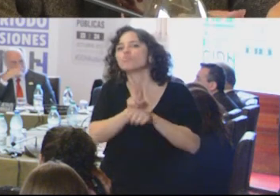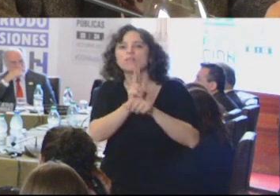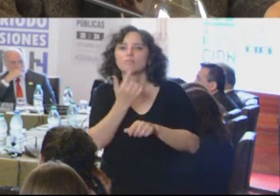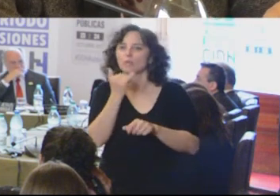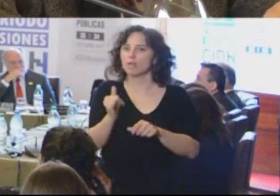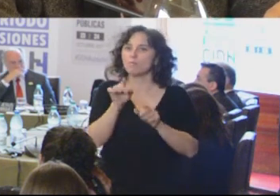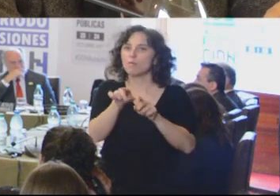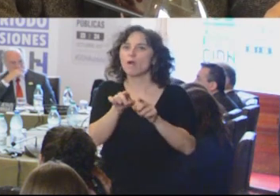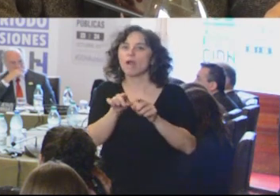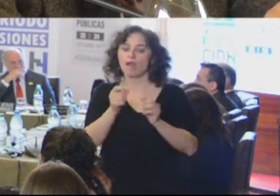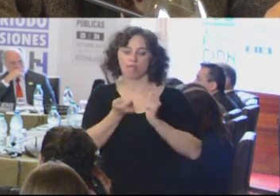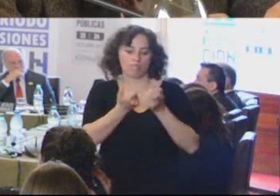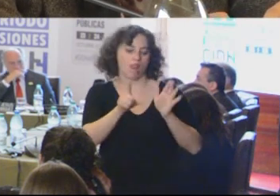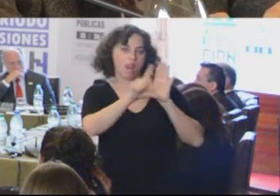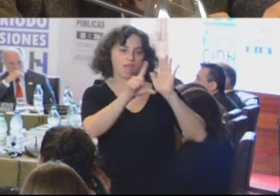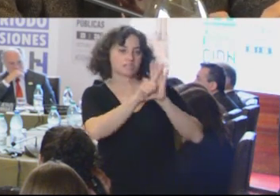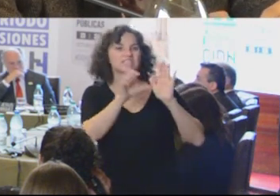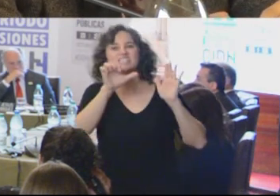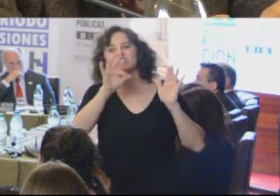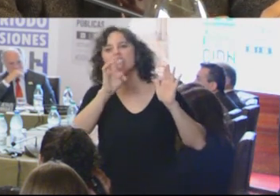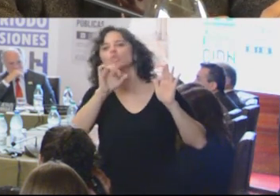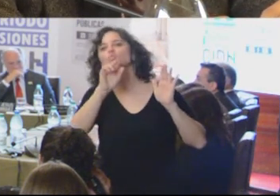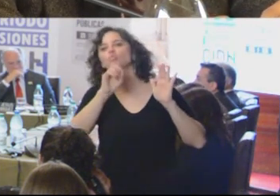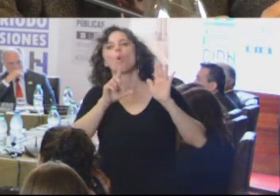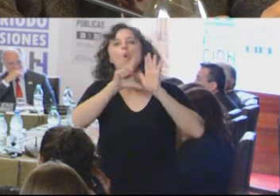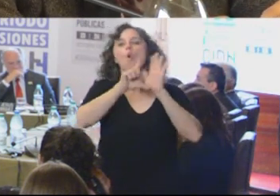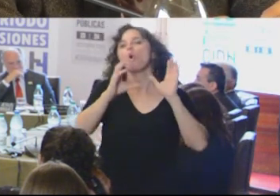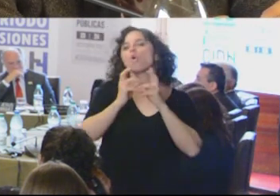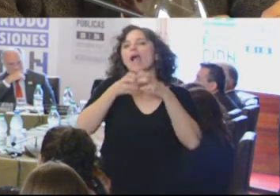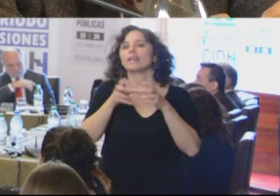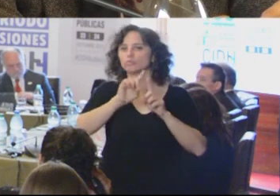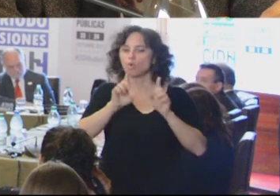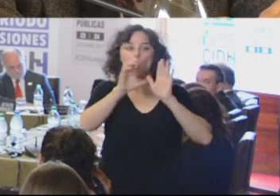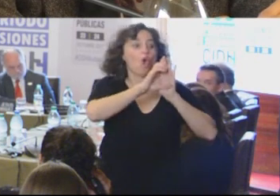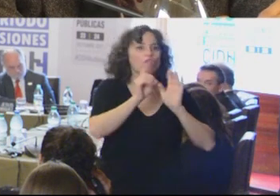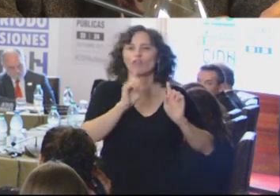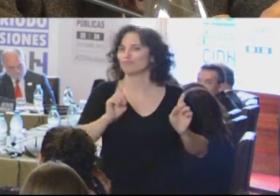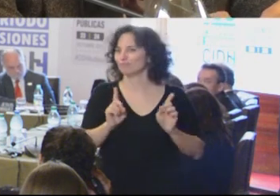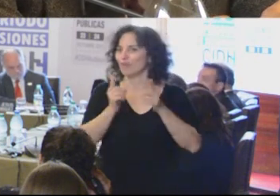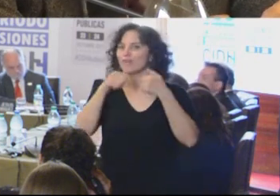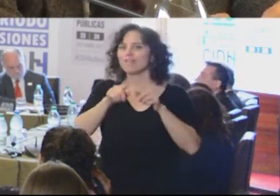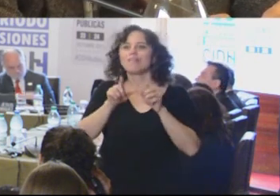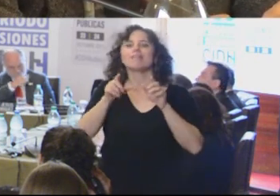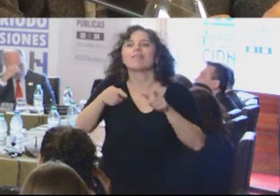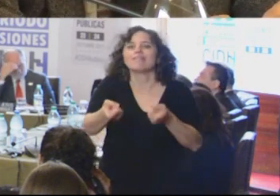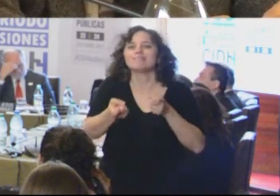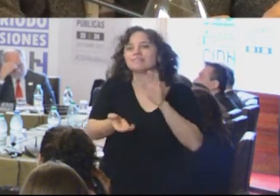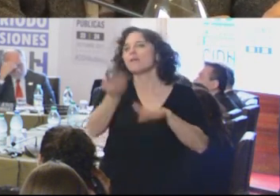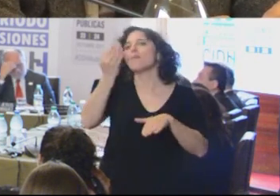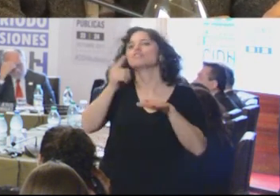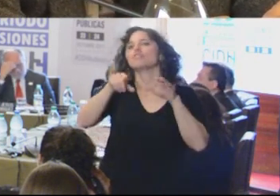expedir leyes estatutarias ni leyes orgánicas leyes de código o leyes que requieran mayorías absolutas